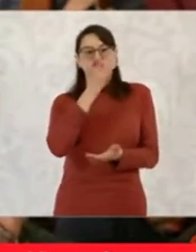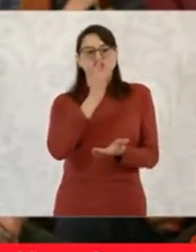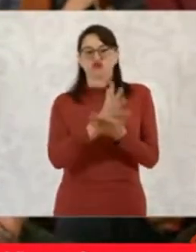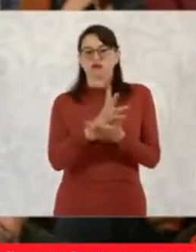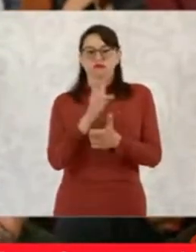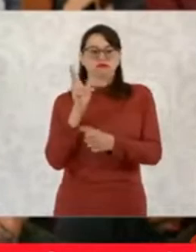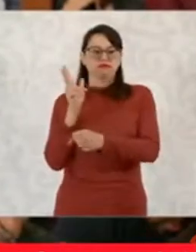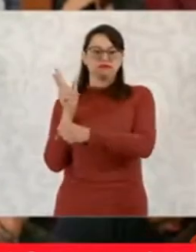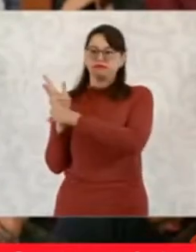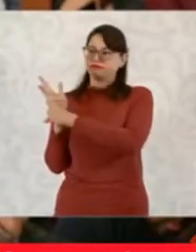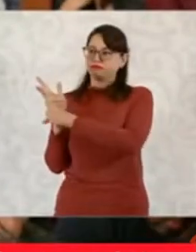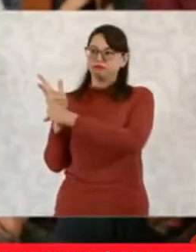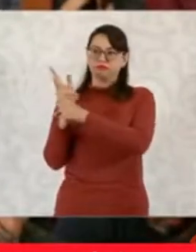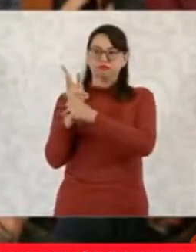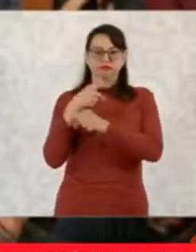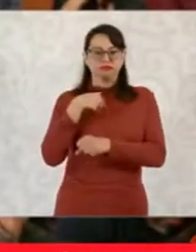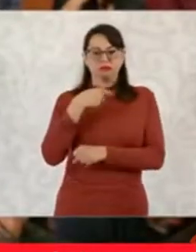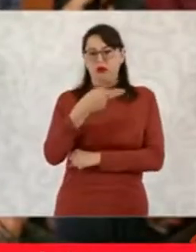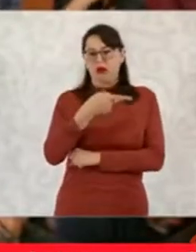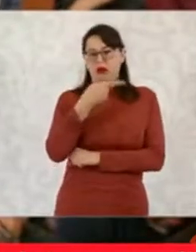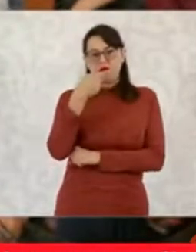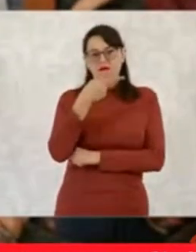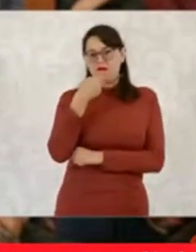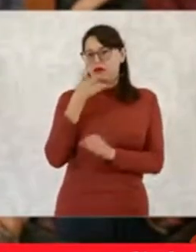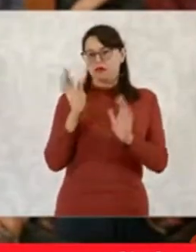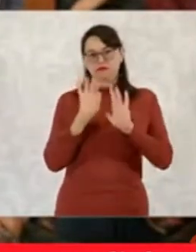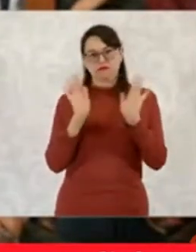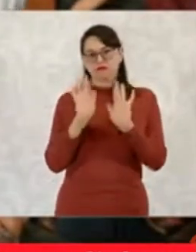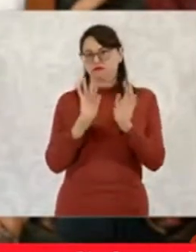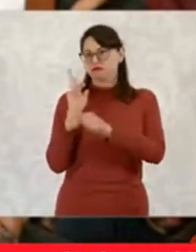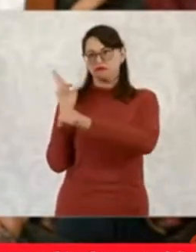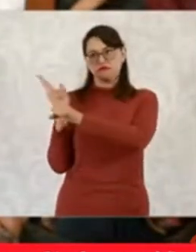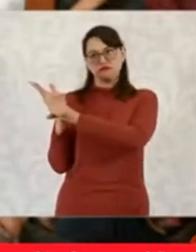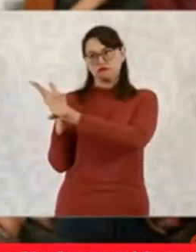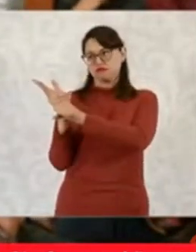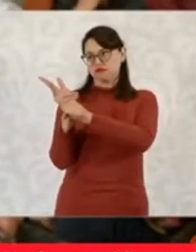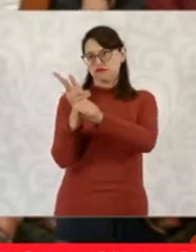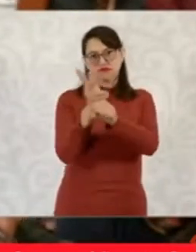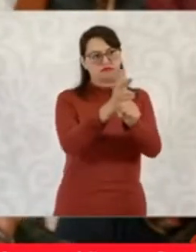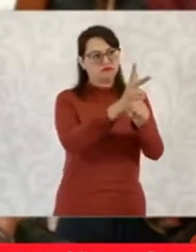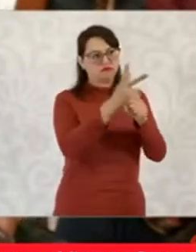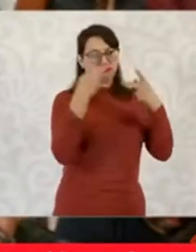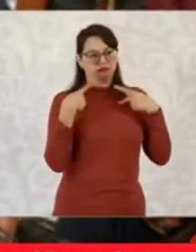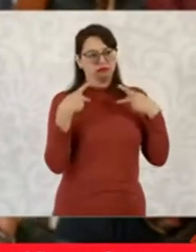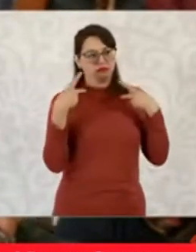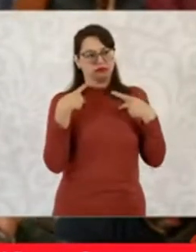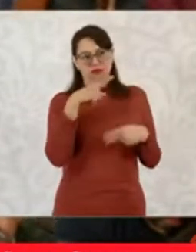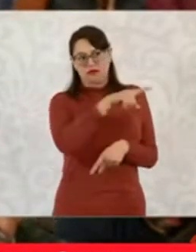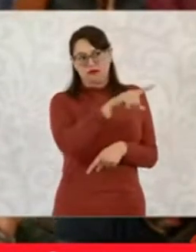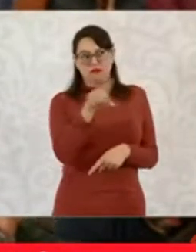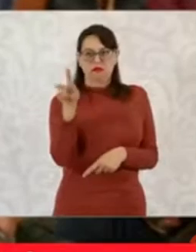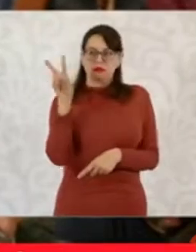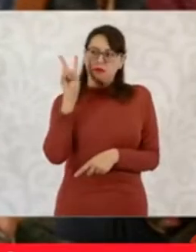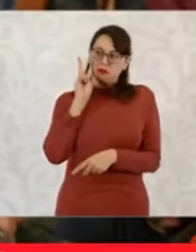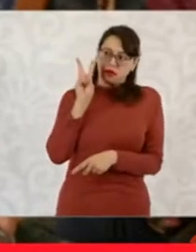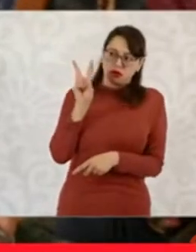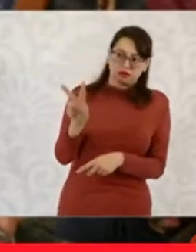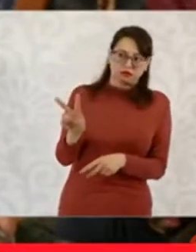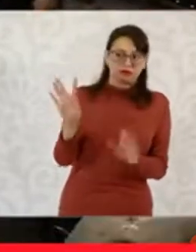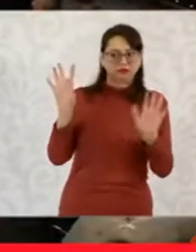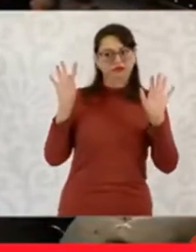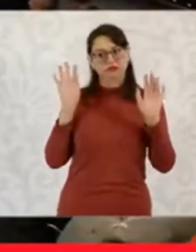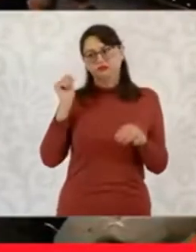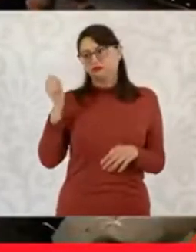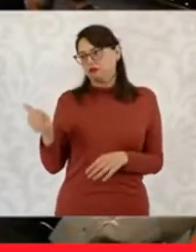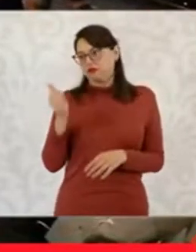y describía muy poco, más bien lo dejaba a que la gente viera. Y sin embargo, cuando esos videos los he subido,